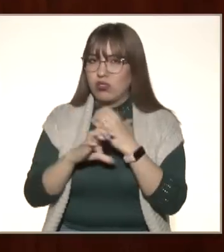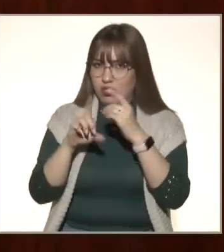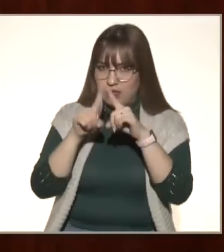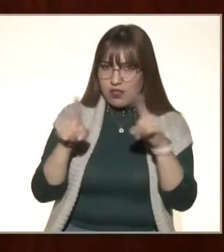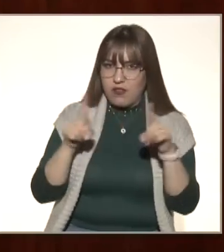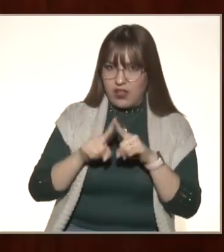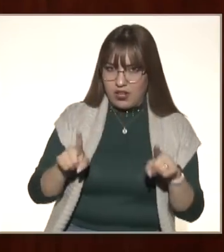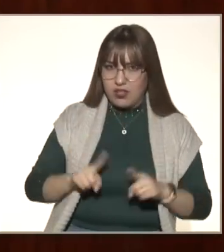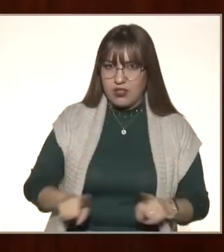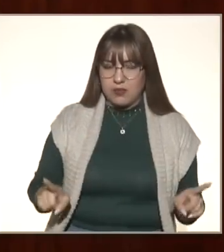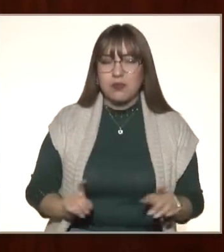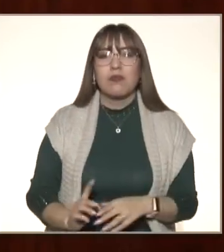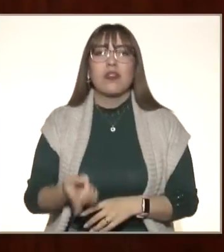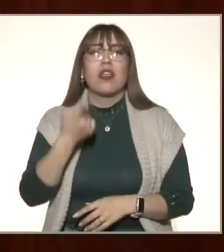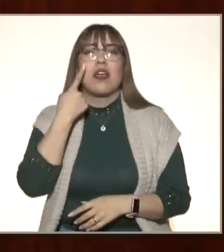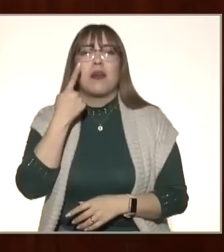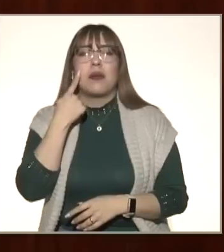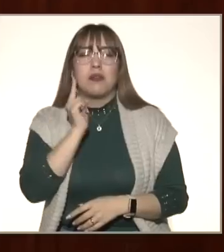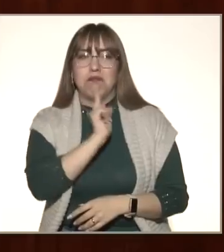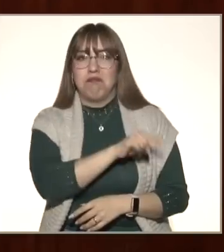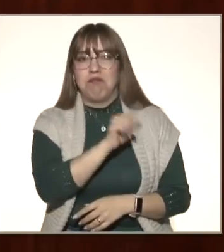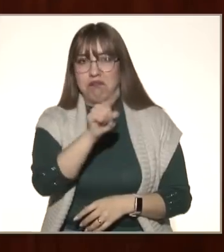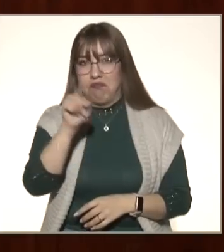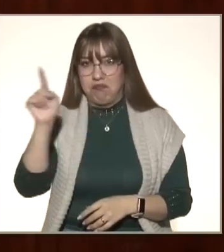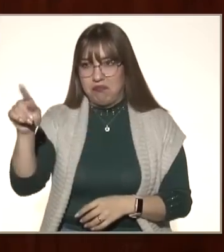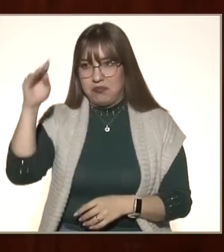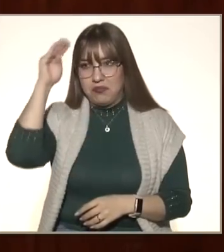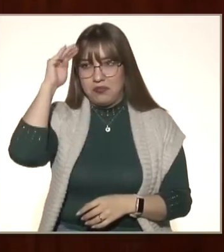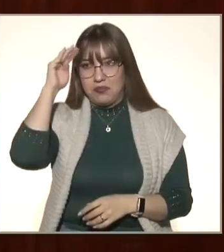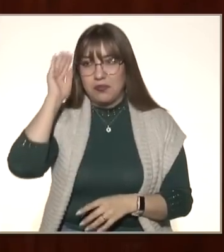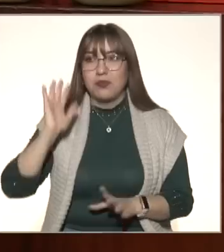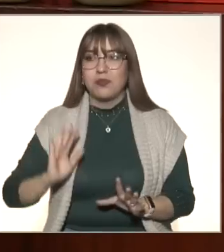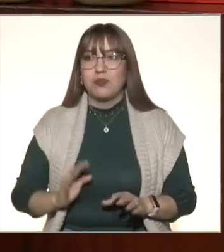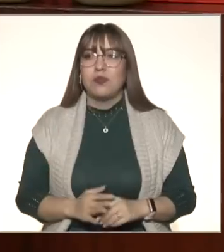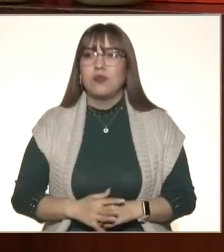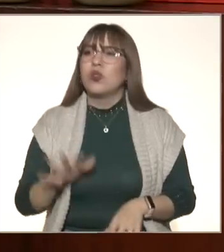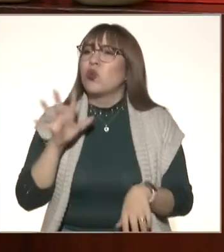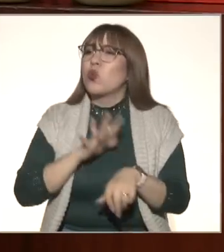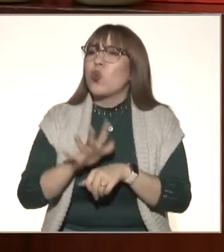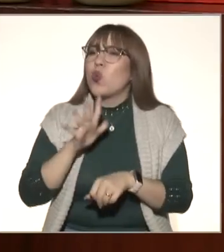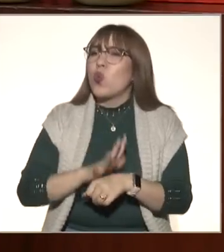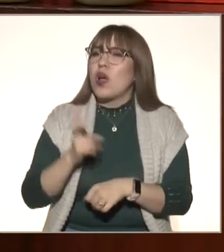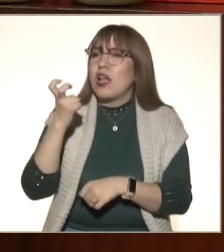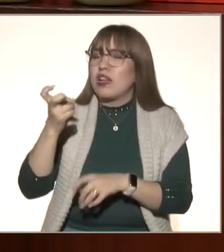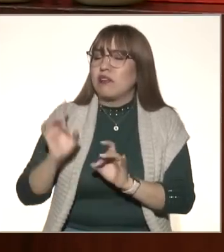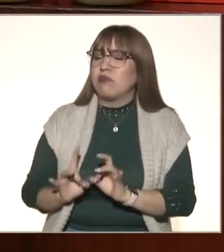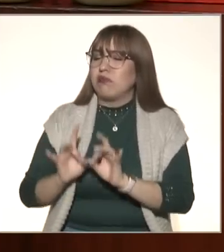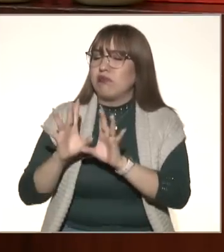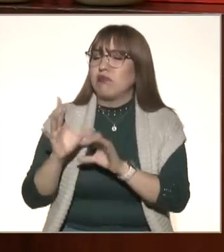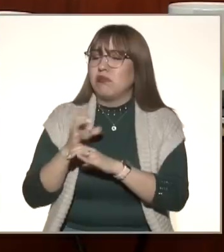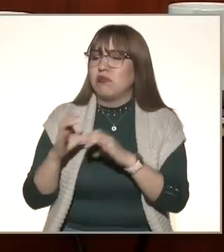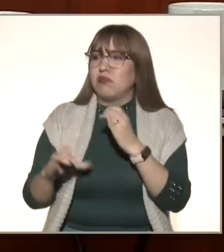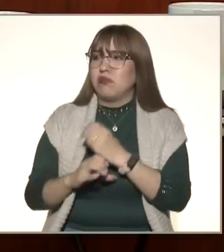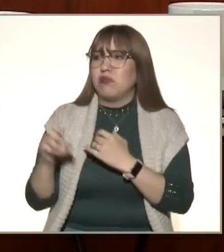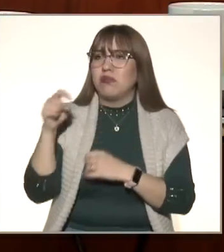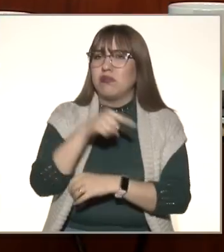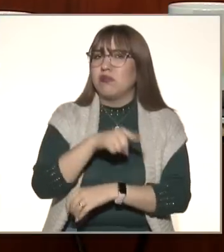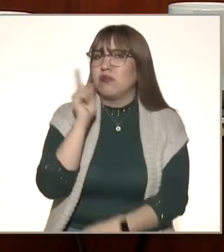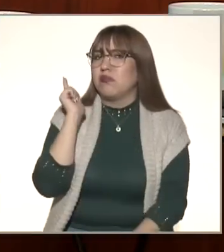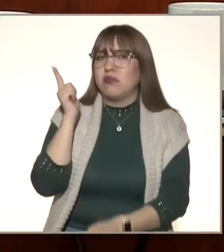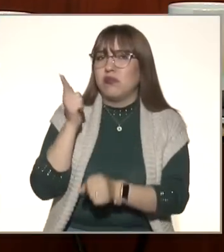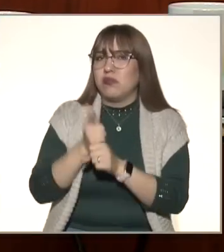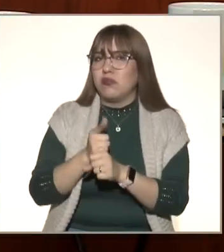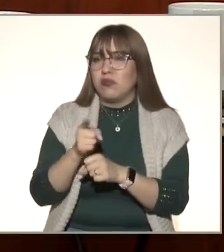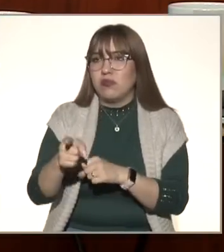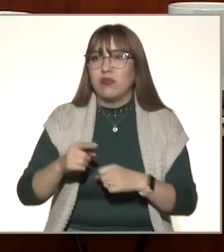esas situaciones? A ver, cada uno de ustedes piense, vamos a empezar contigo, Blanca. ¿Cuáles serían estas situaciones que ustedes identifican son lo que